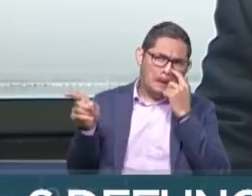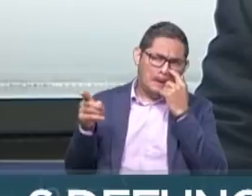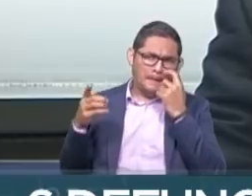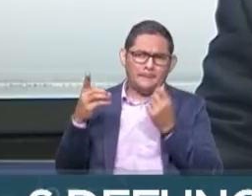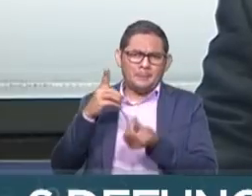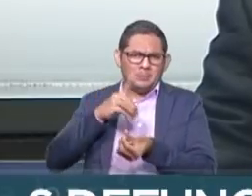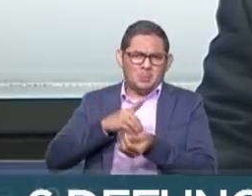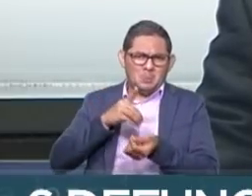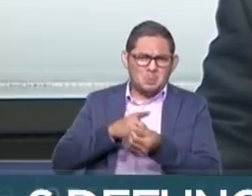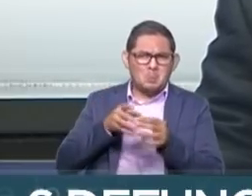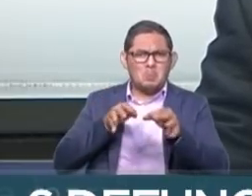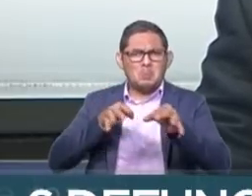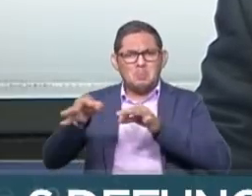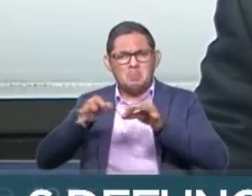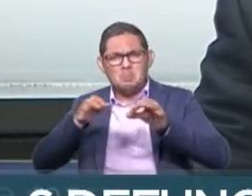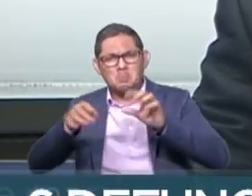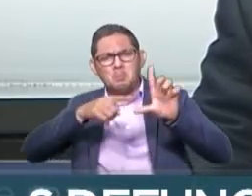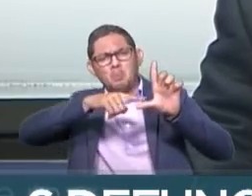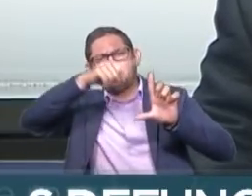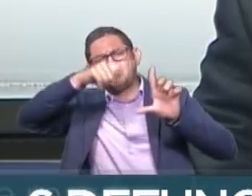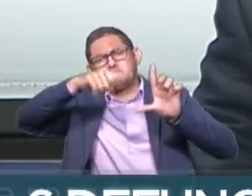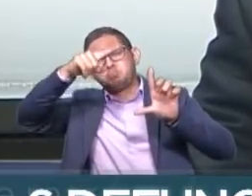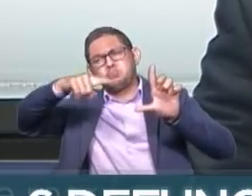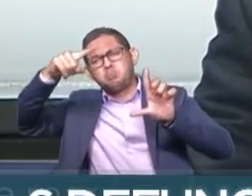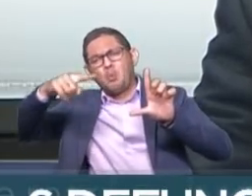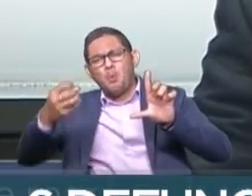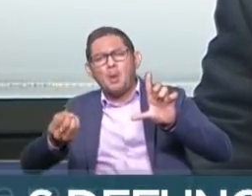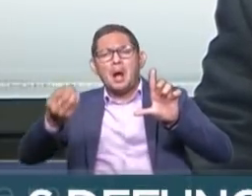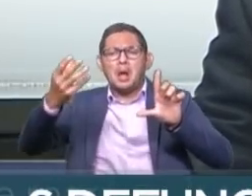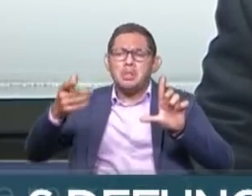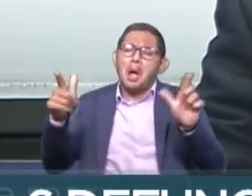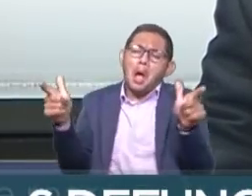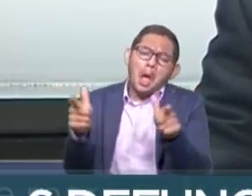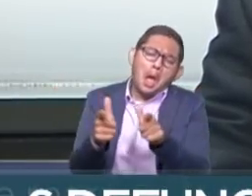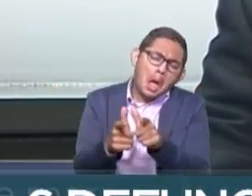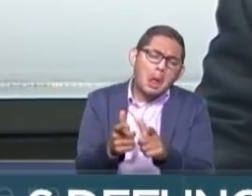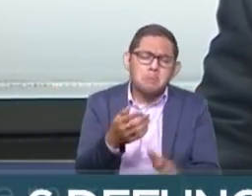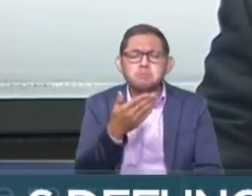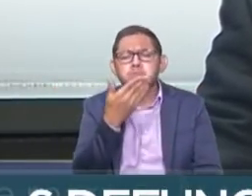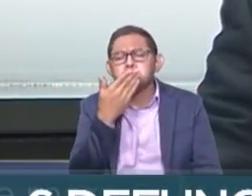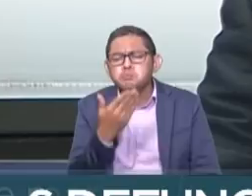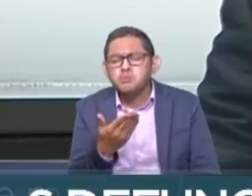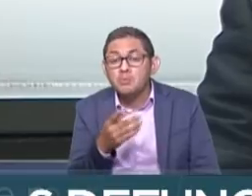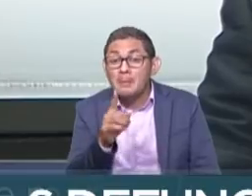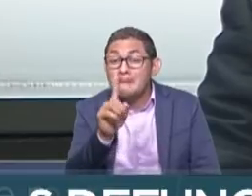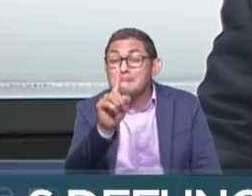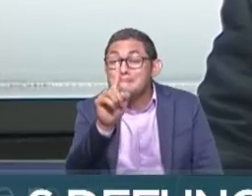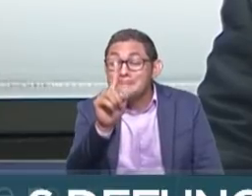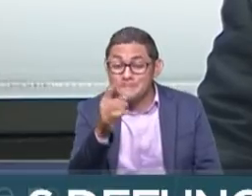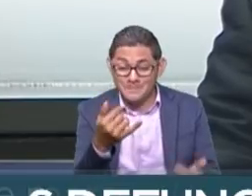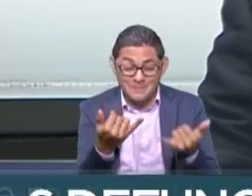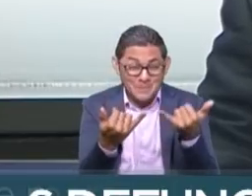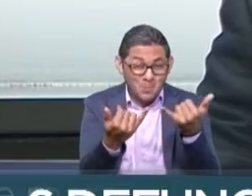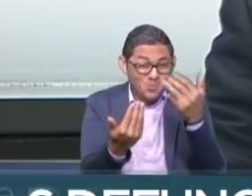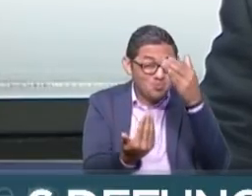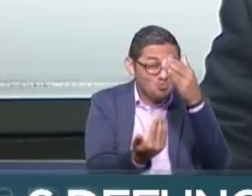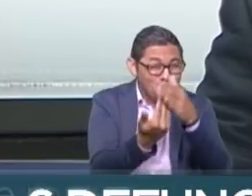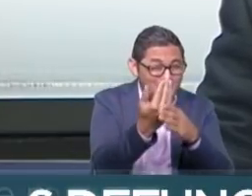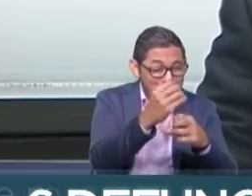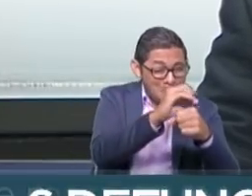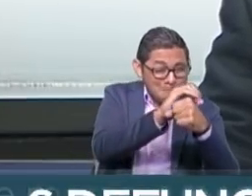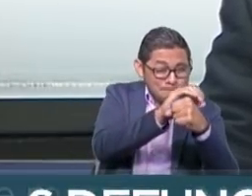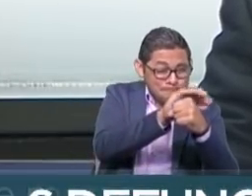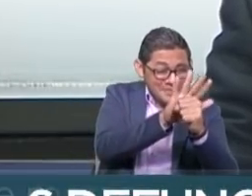alentadores epidemiológicamente hablando, esto, la aparición de esta variante en